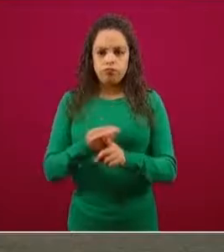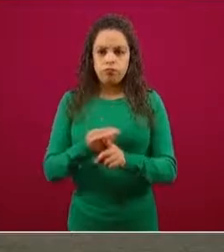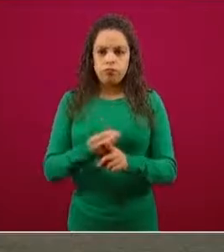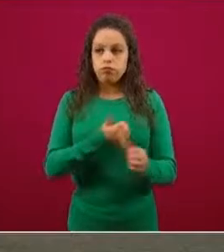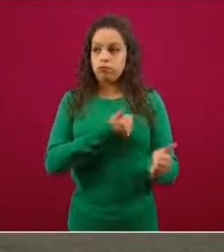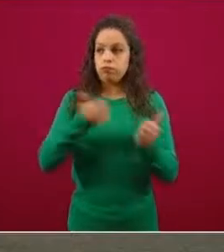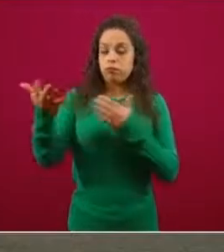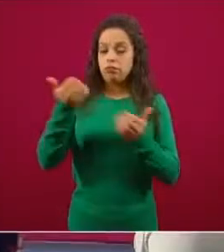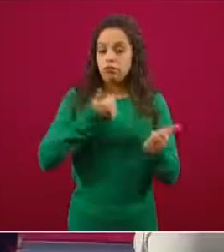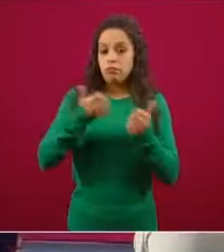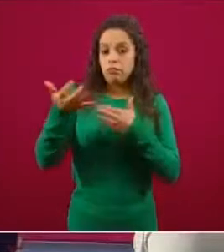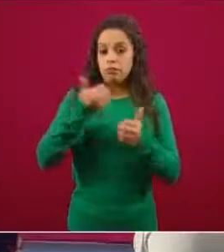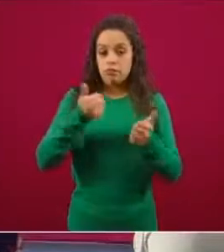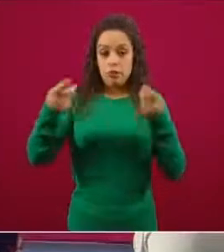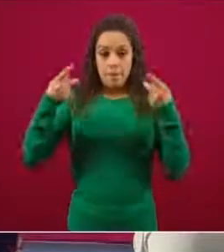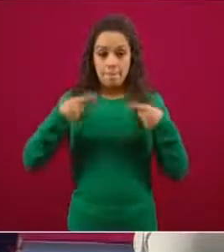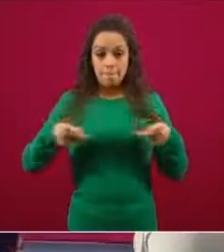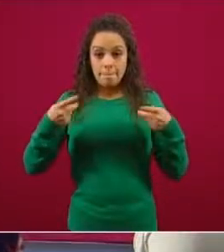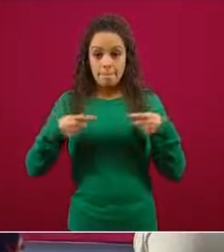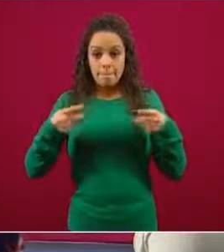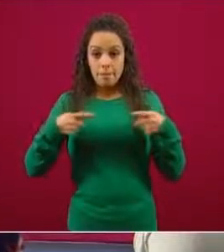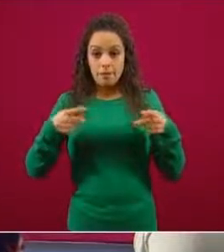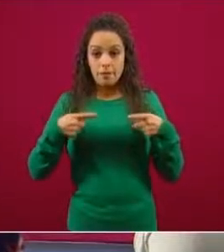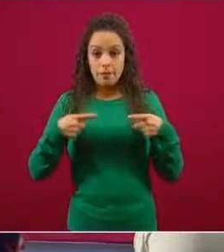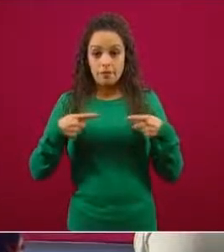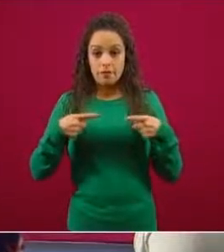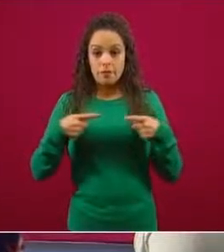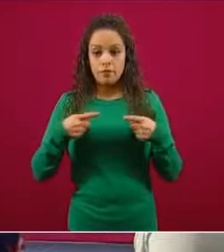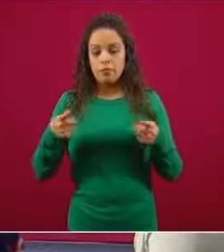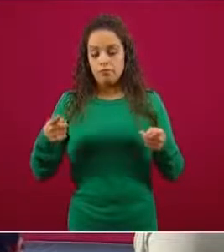pacientes también en el mismo sentido anidados